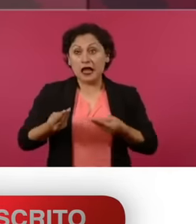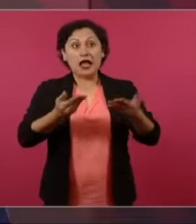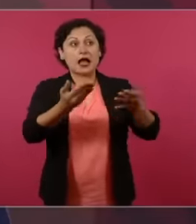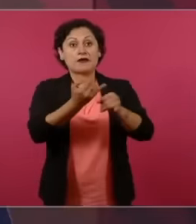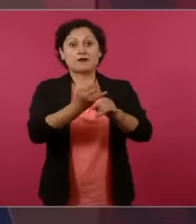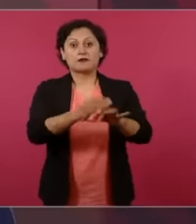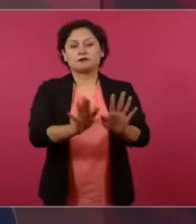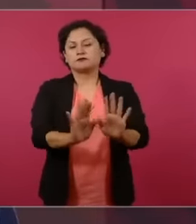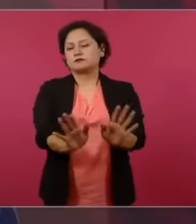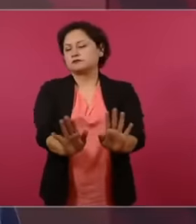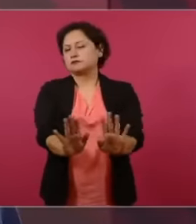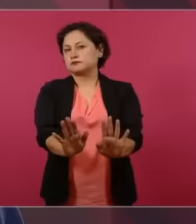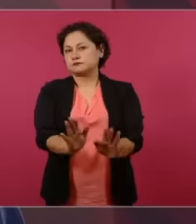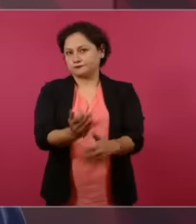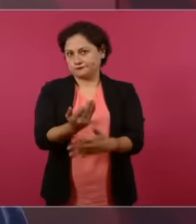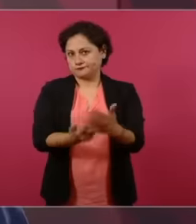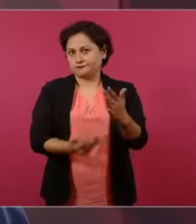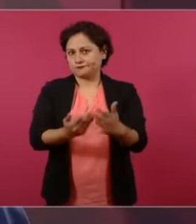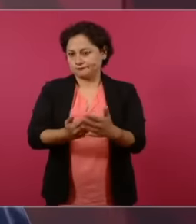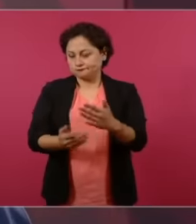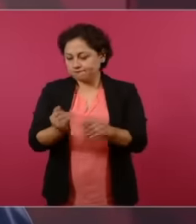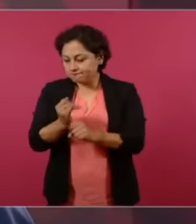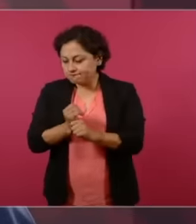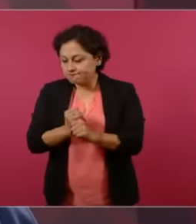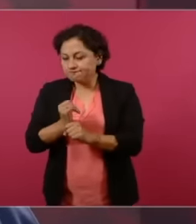sí es muy importante